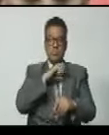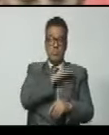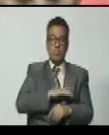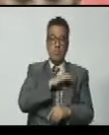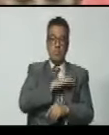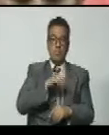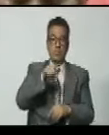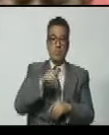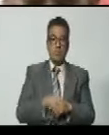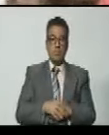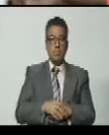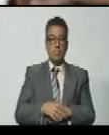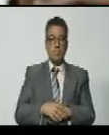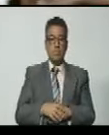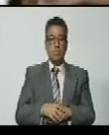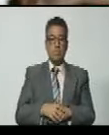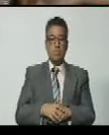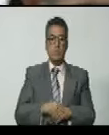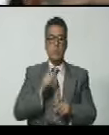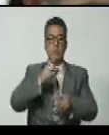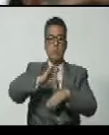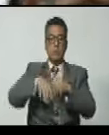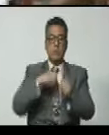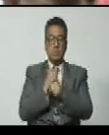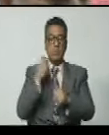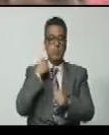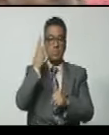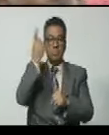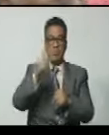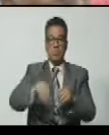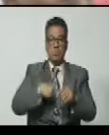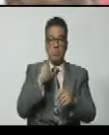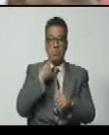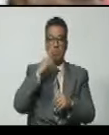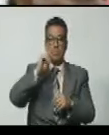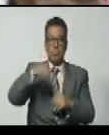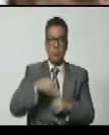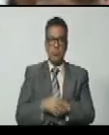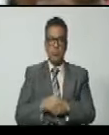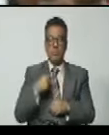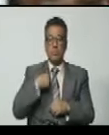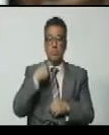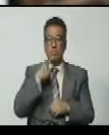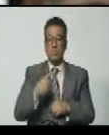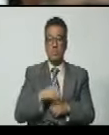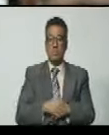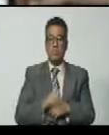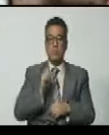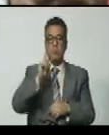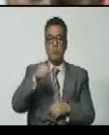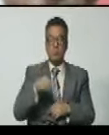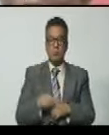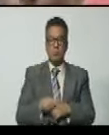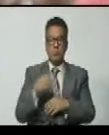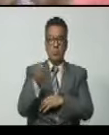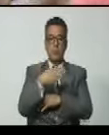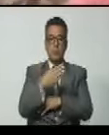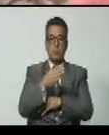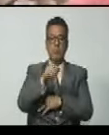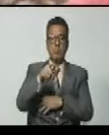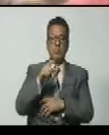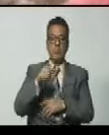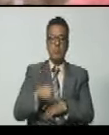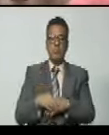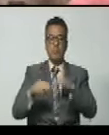comisión y durante una jornada exitosa nos pudo también decir que ella va con la bandera de